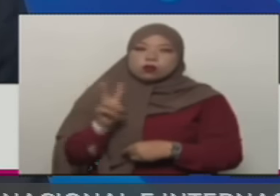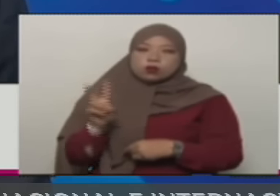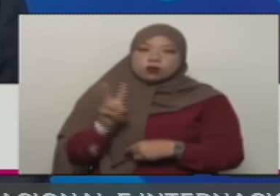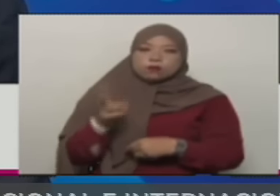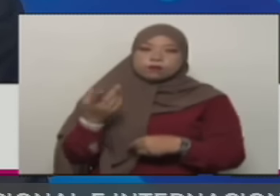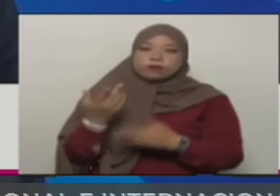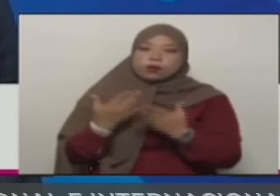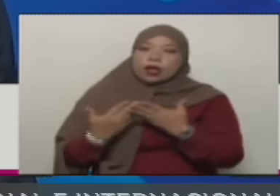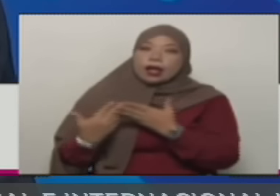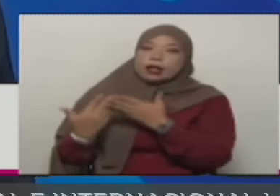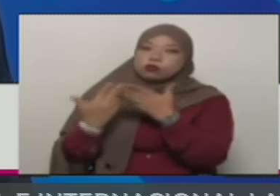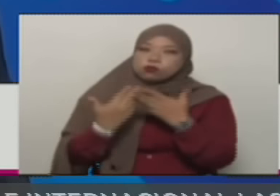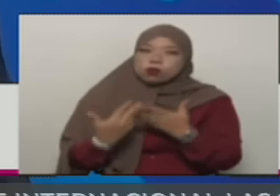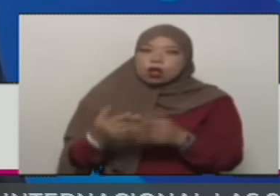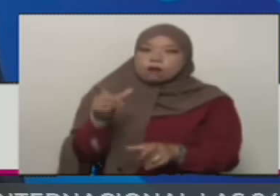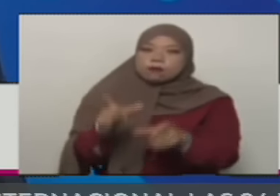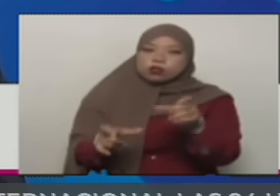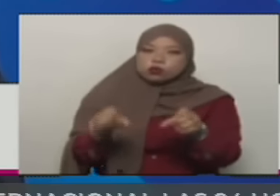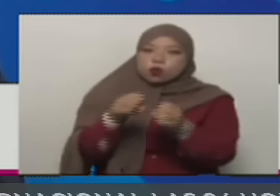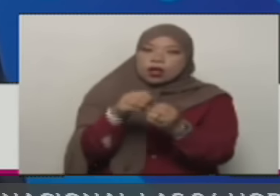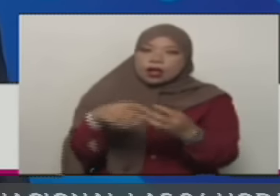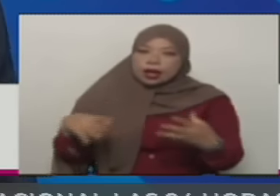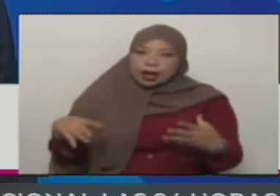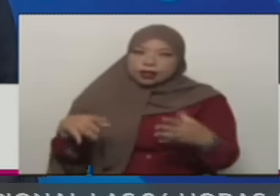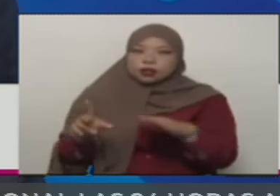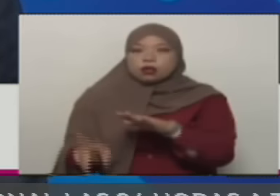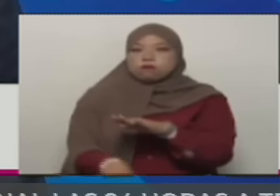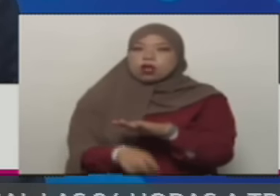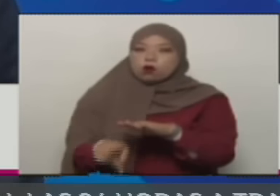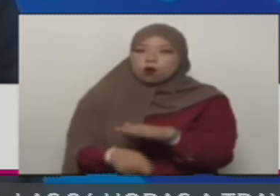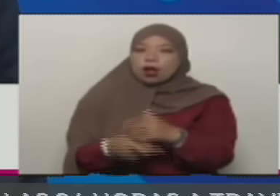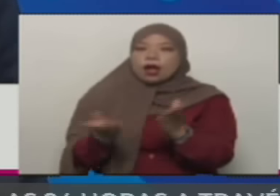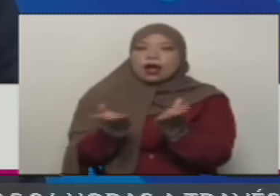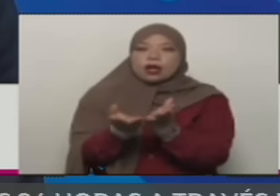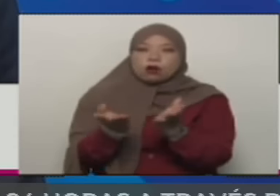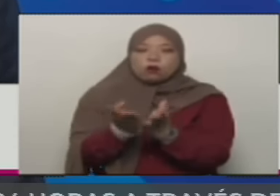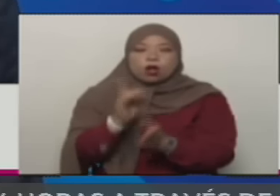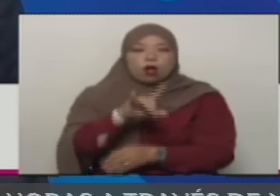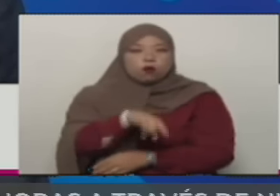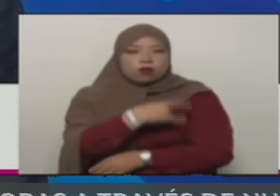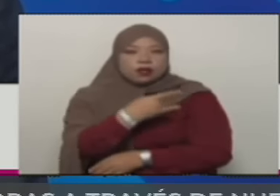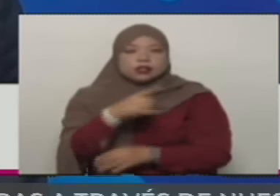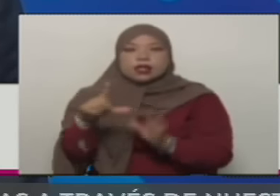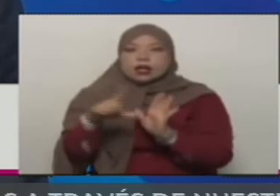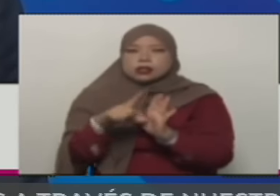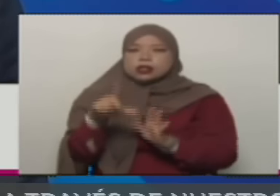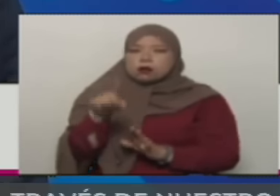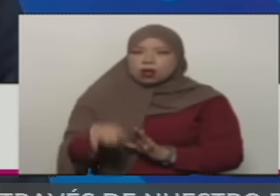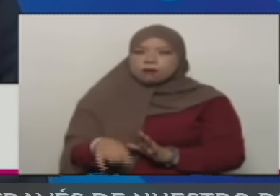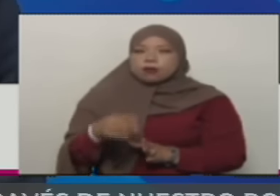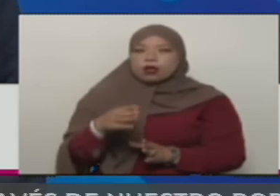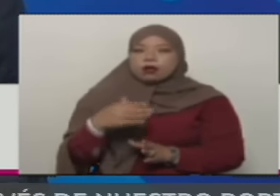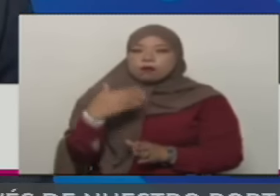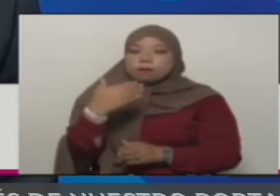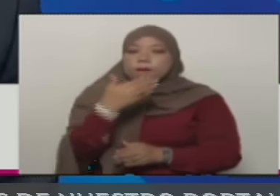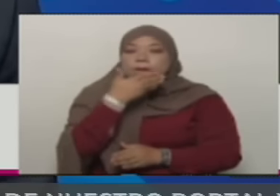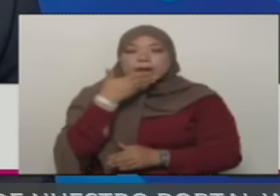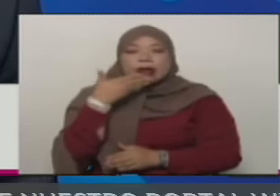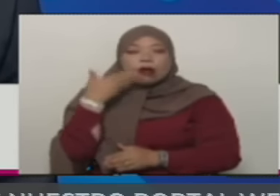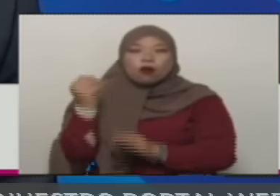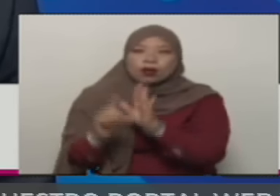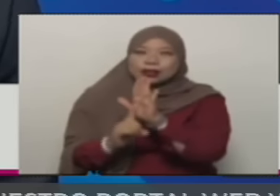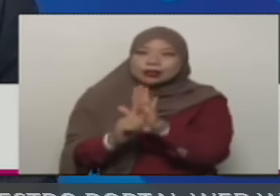estudiar gratuitamente preescolar, escuela, liceo y universidad. El reto es darle la mayor calidad posible a esa educación para el